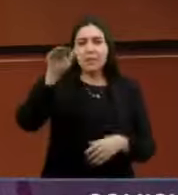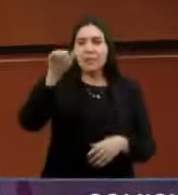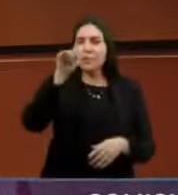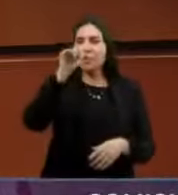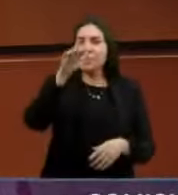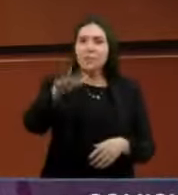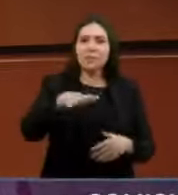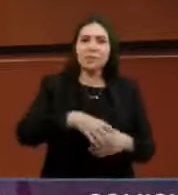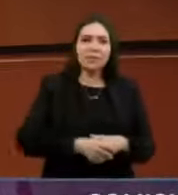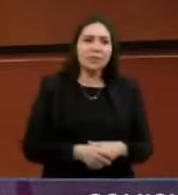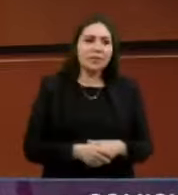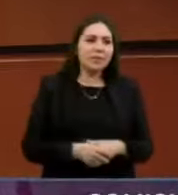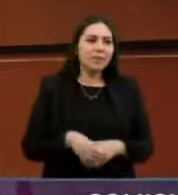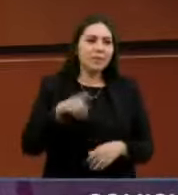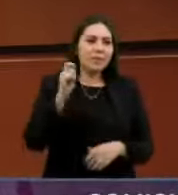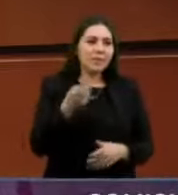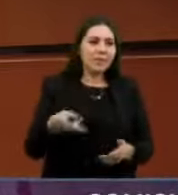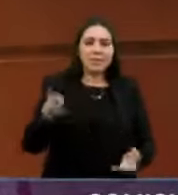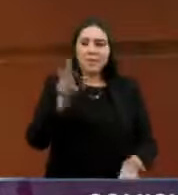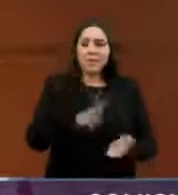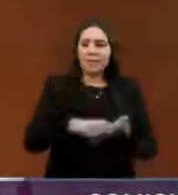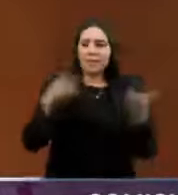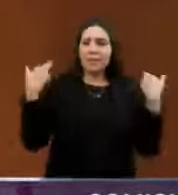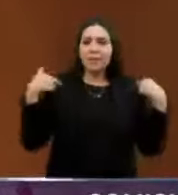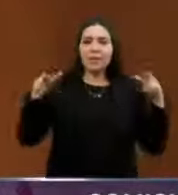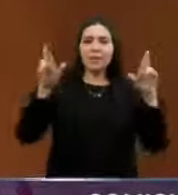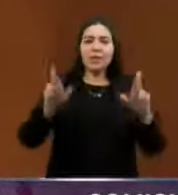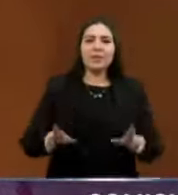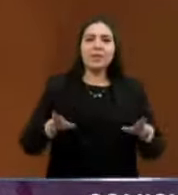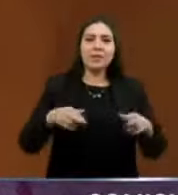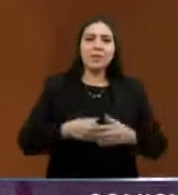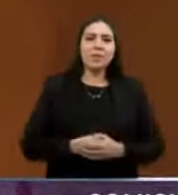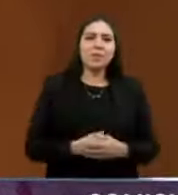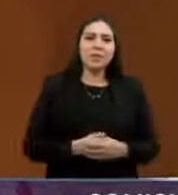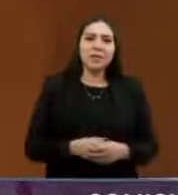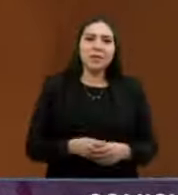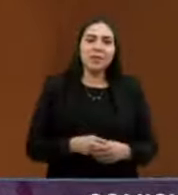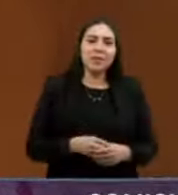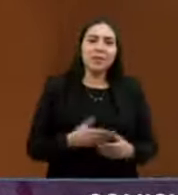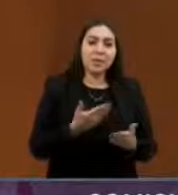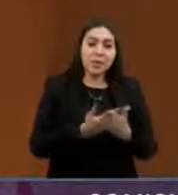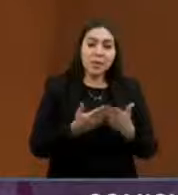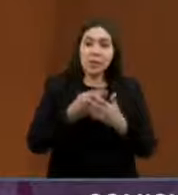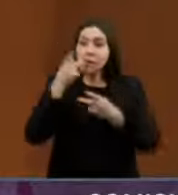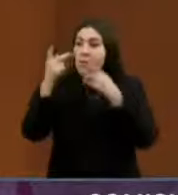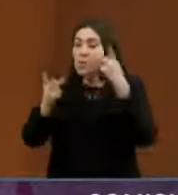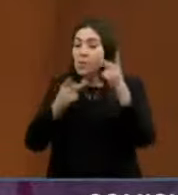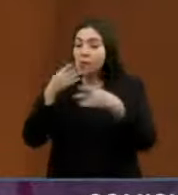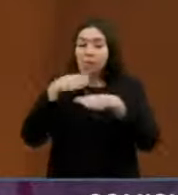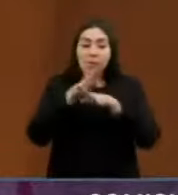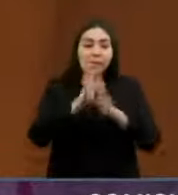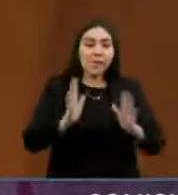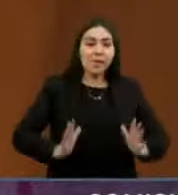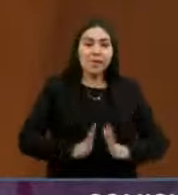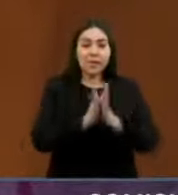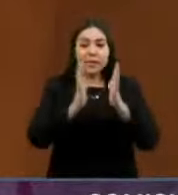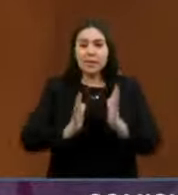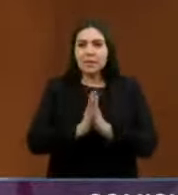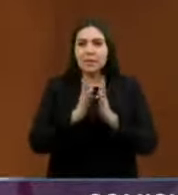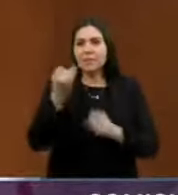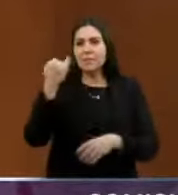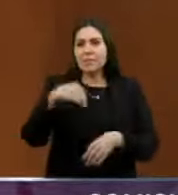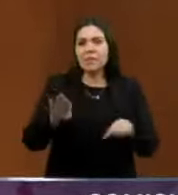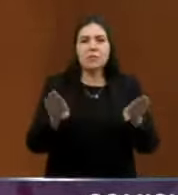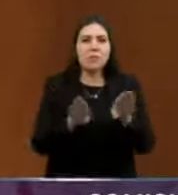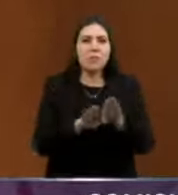como sobrerrepresentación. ¿Cómo se atreven a hablar de democracia cuando no